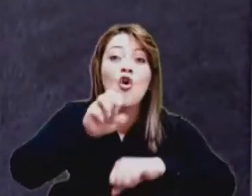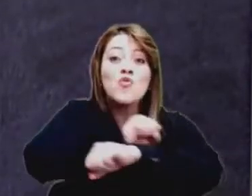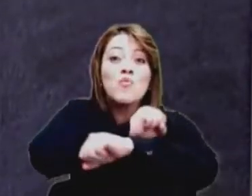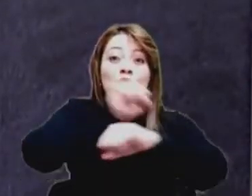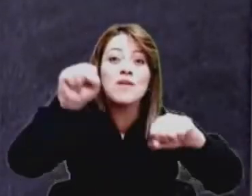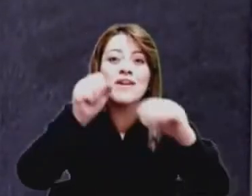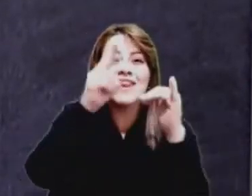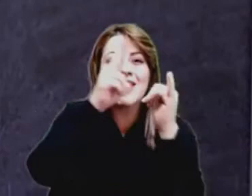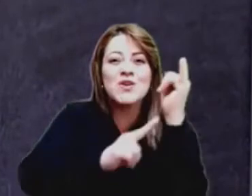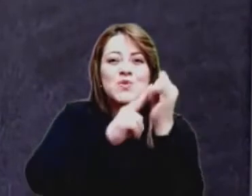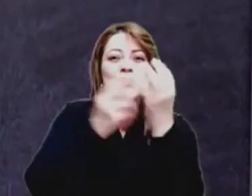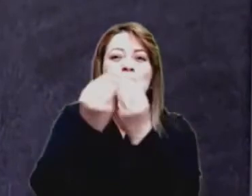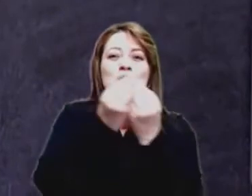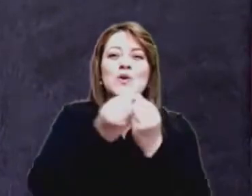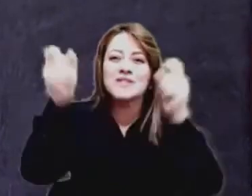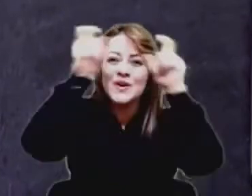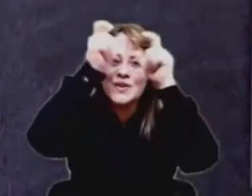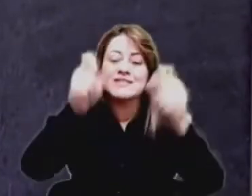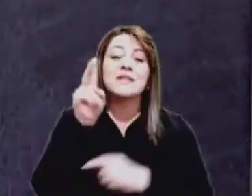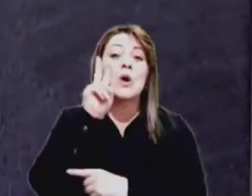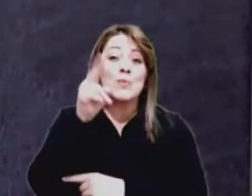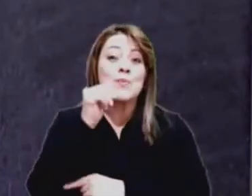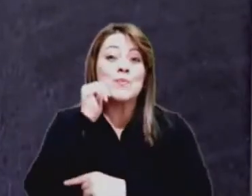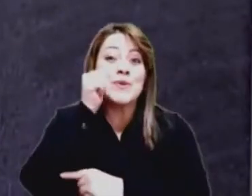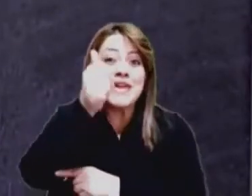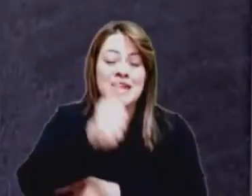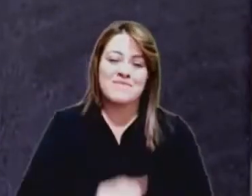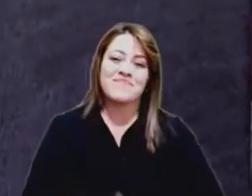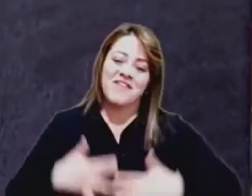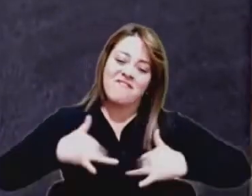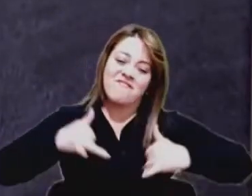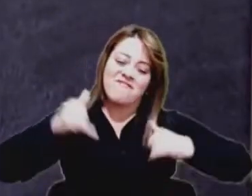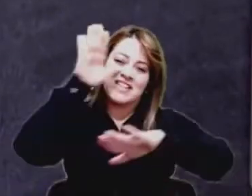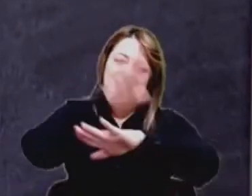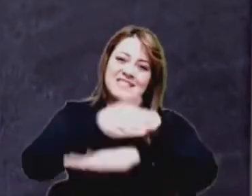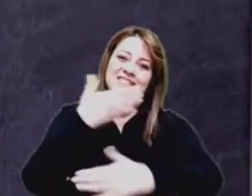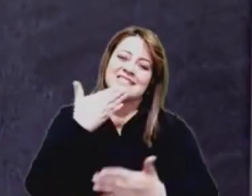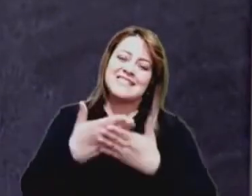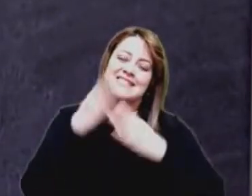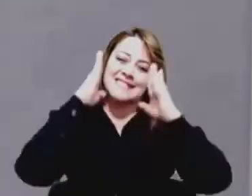youtube del consejo de estado para todos ustedes una feliz tarde